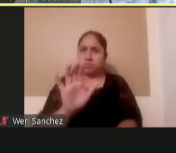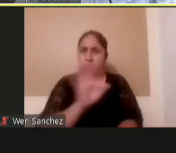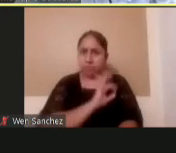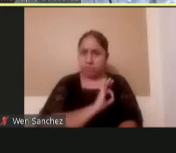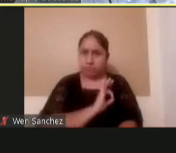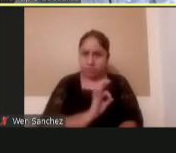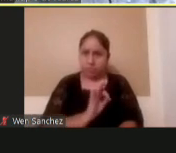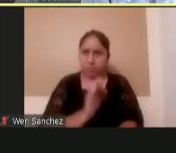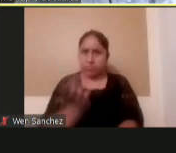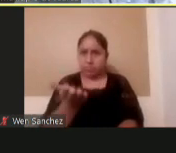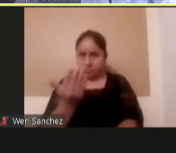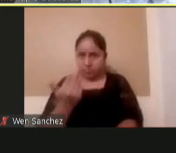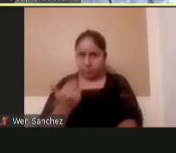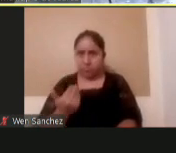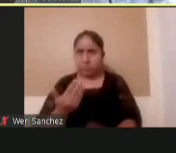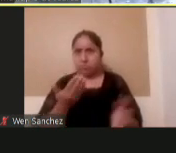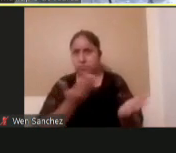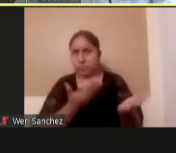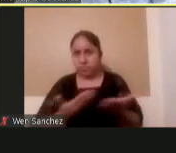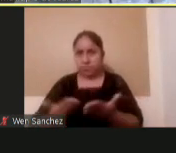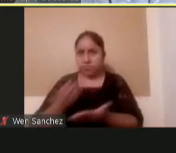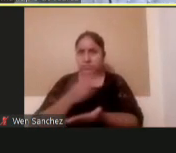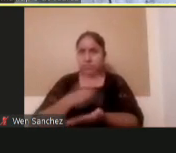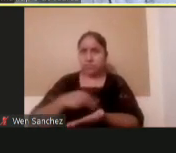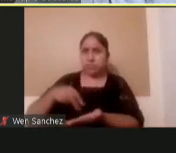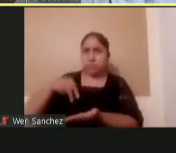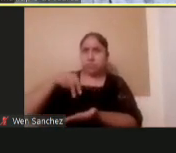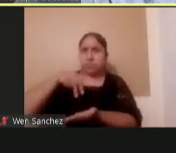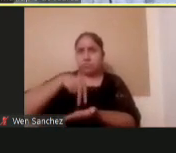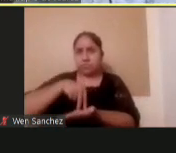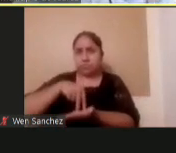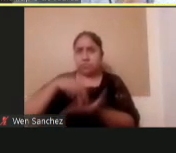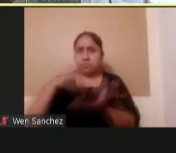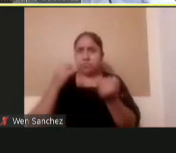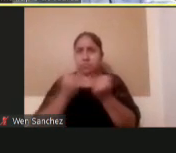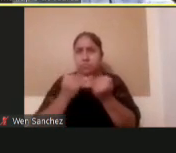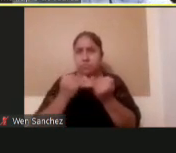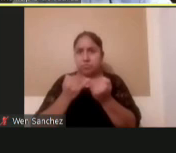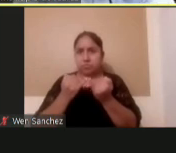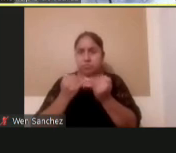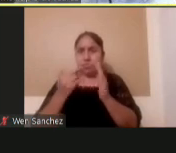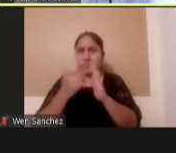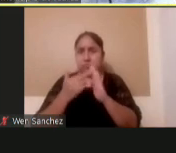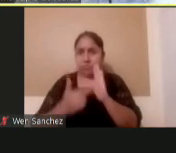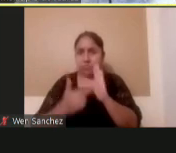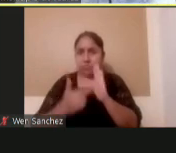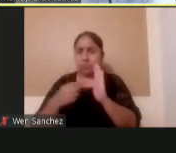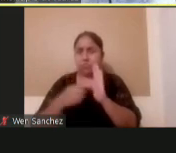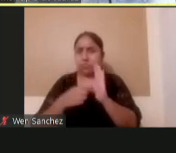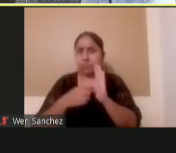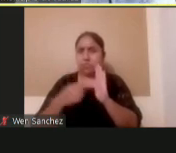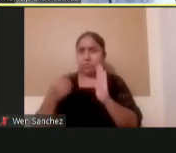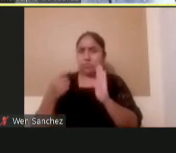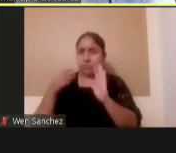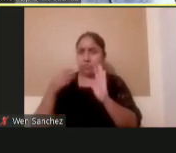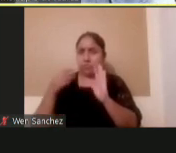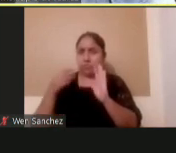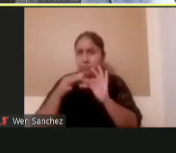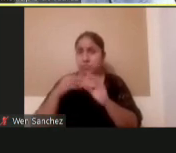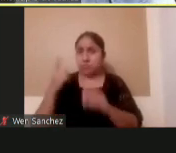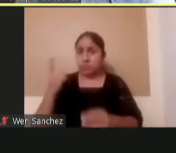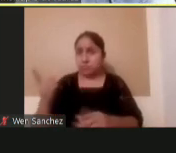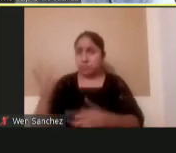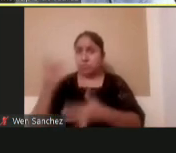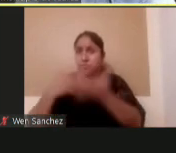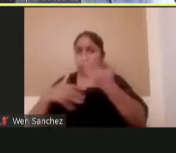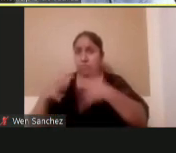Y también, conforme a reglamento, le indico le informo que cuenta usted hasta con 3 minutos